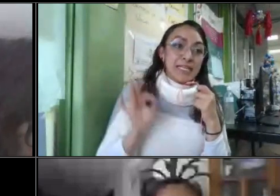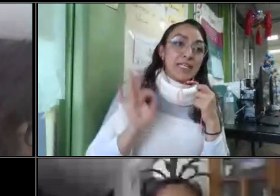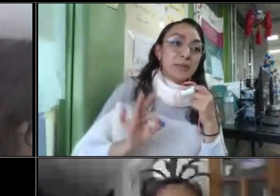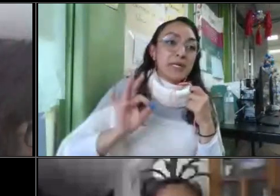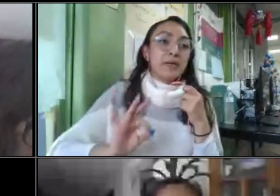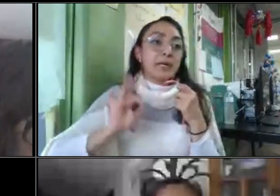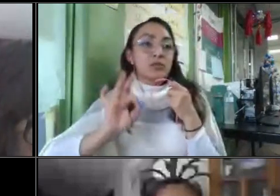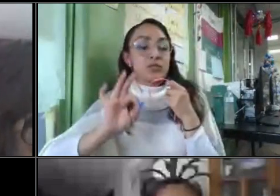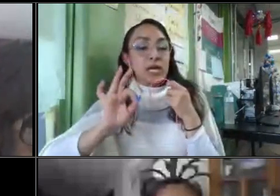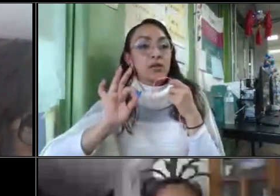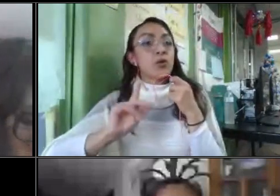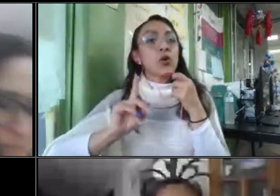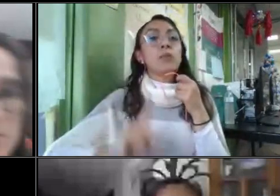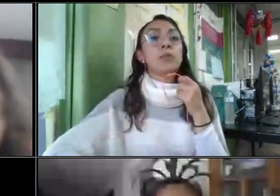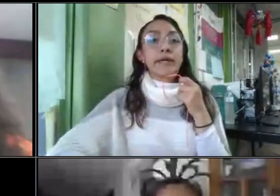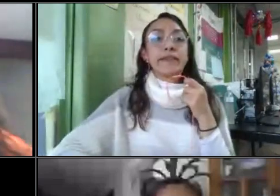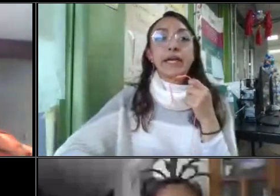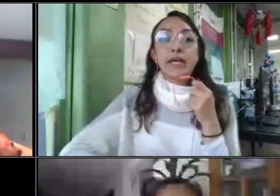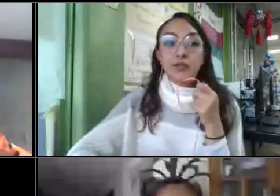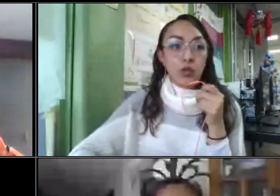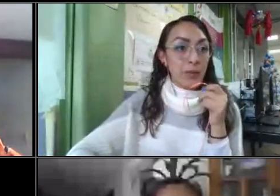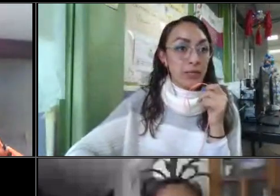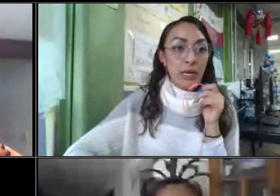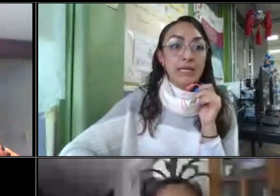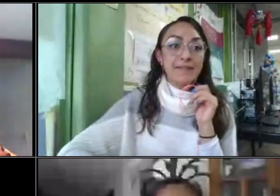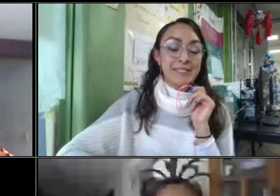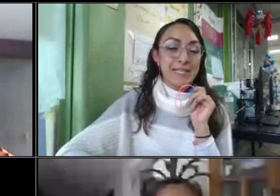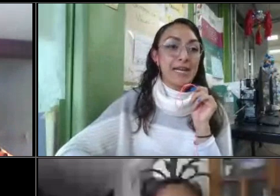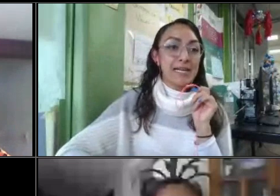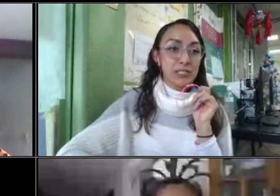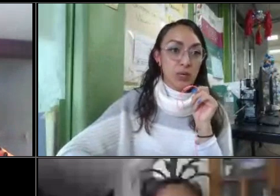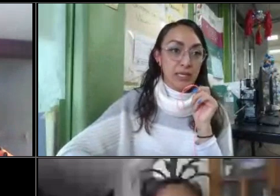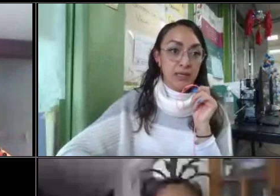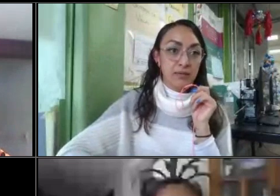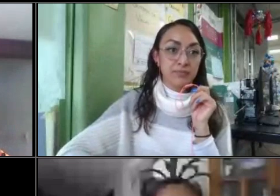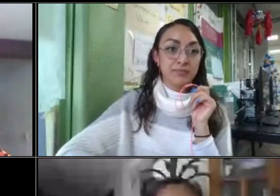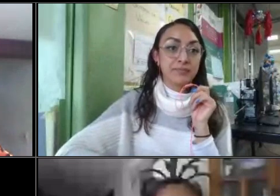Todas las señas van a llevar asociado un componente no manual que va a ser la